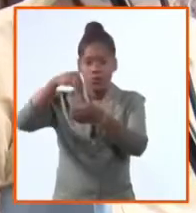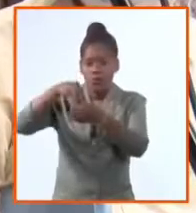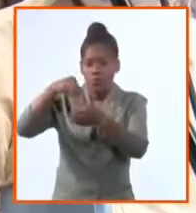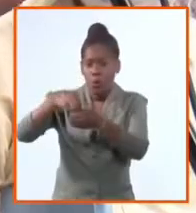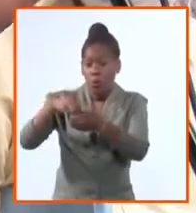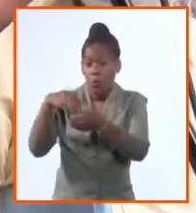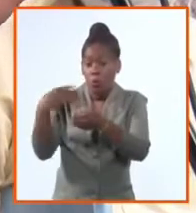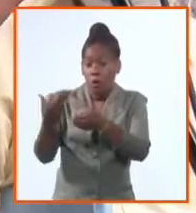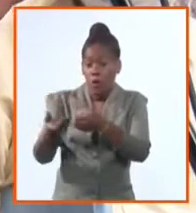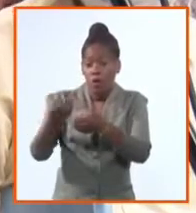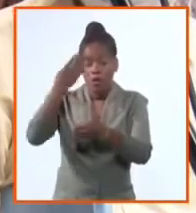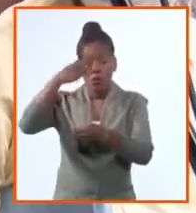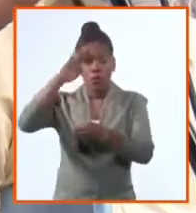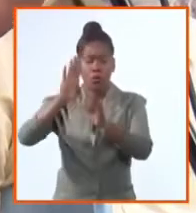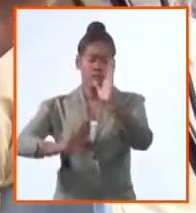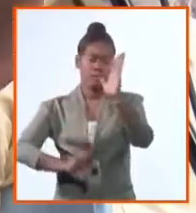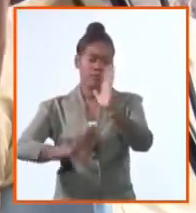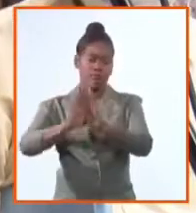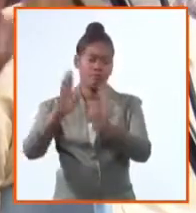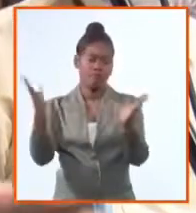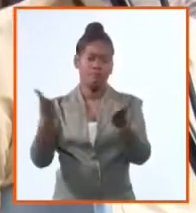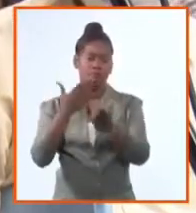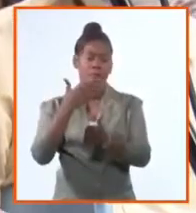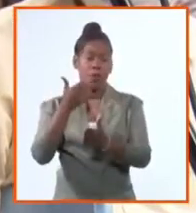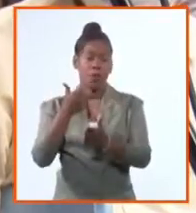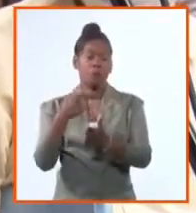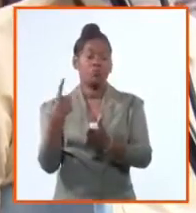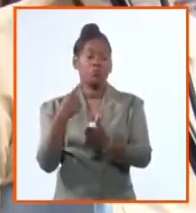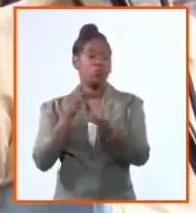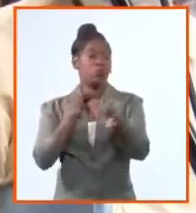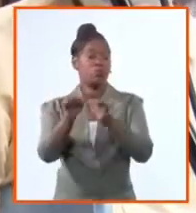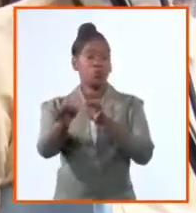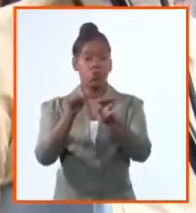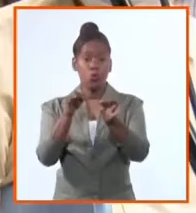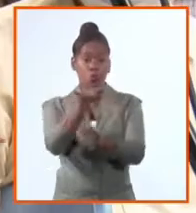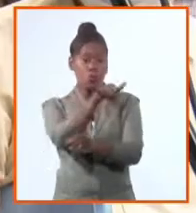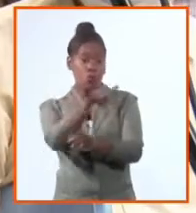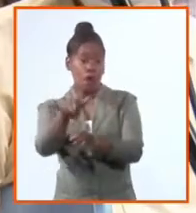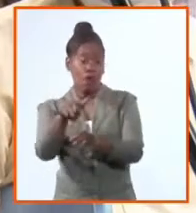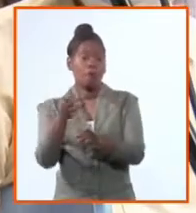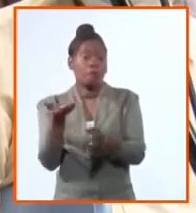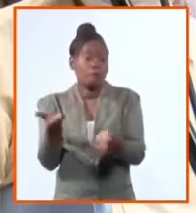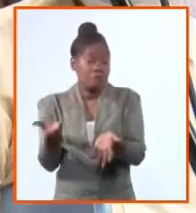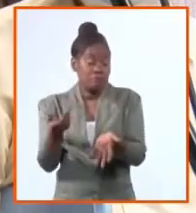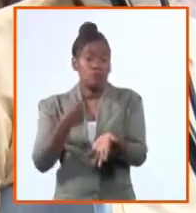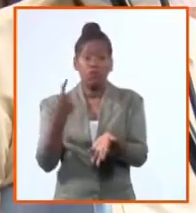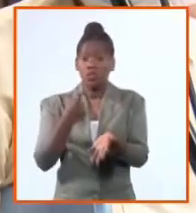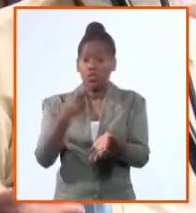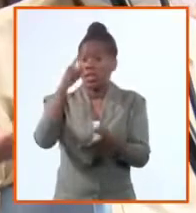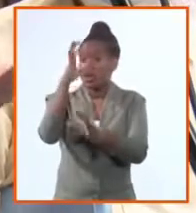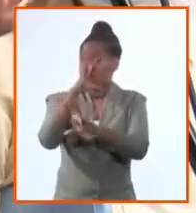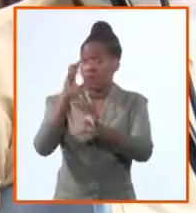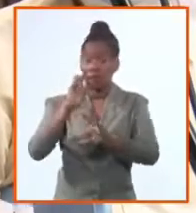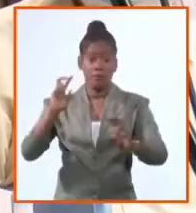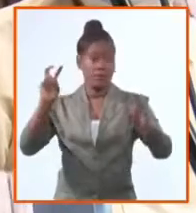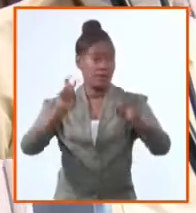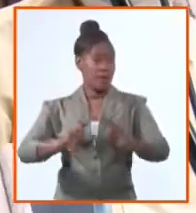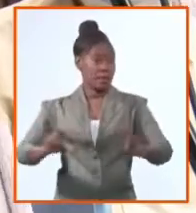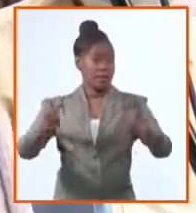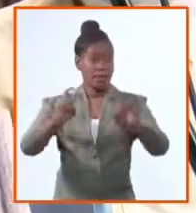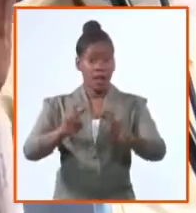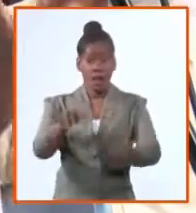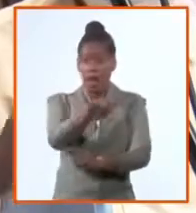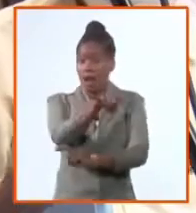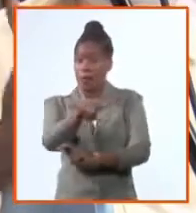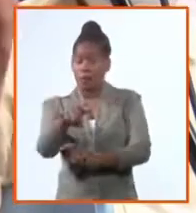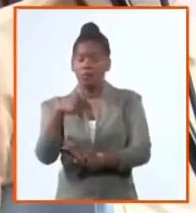humano para que el país se desarrolle, para que el país piense, para que el país produzca, para que tengamos ciencia. Y entonces